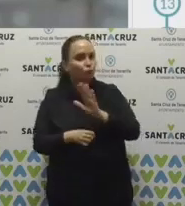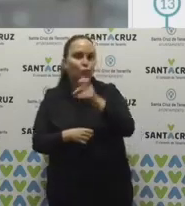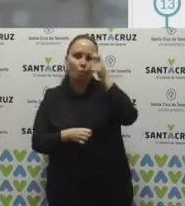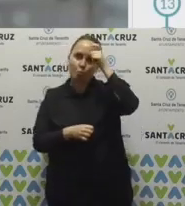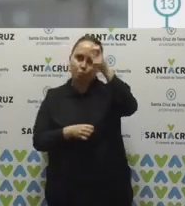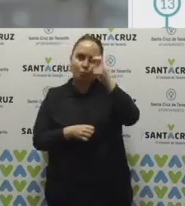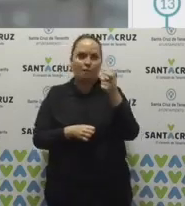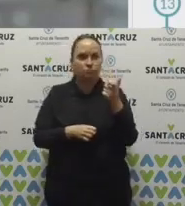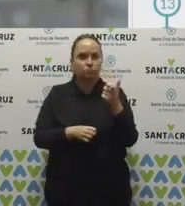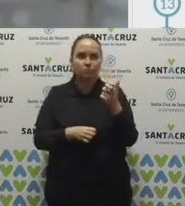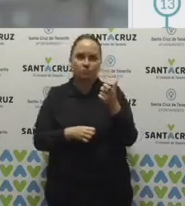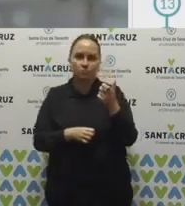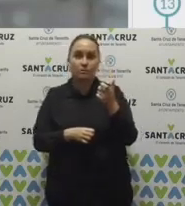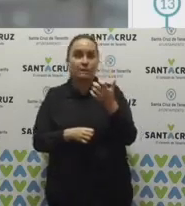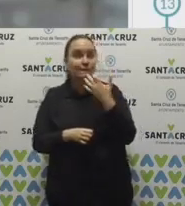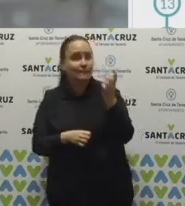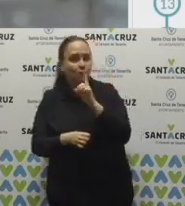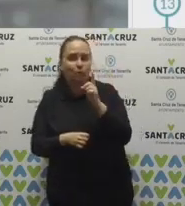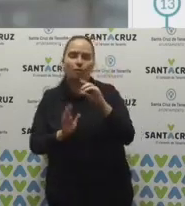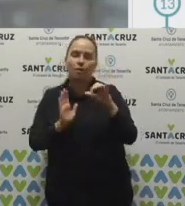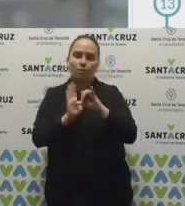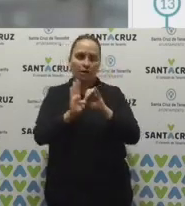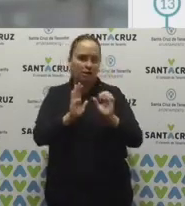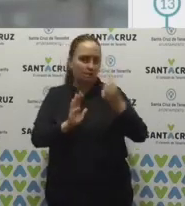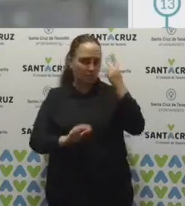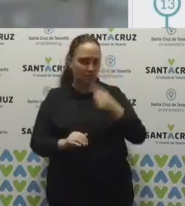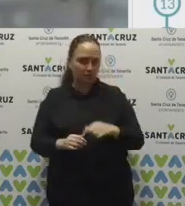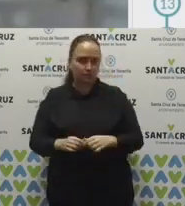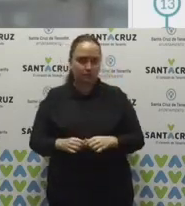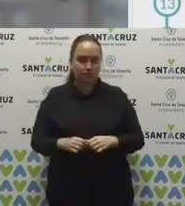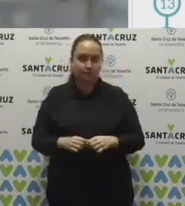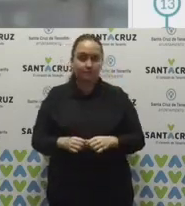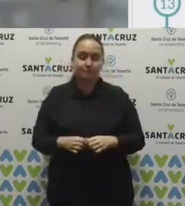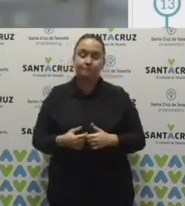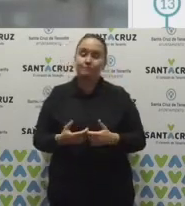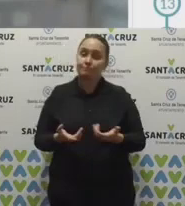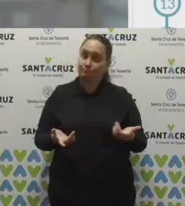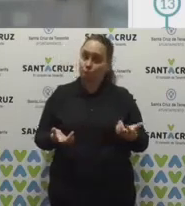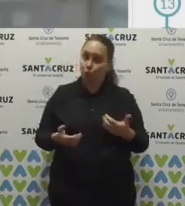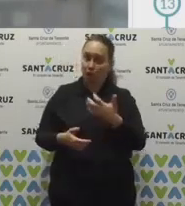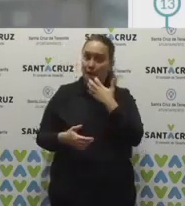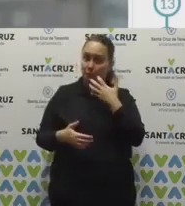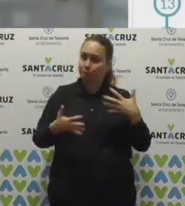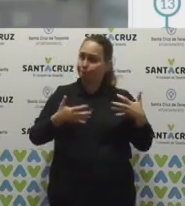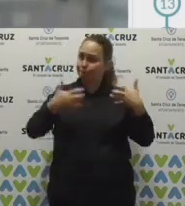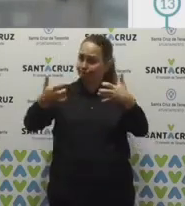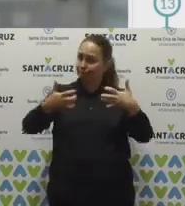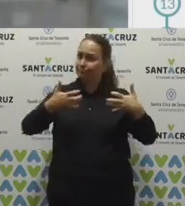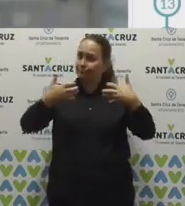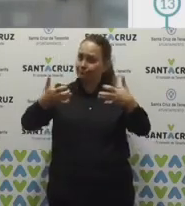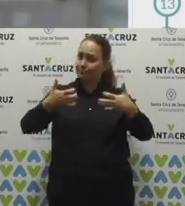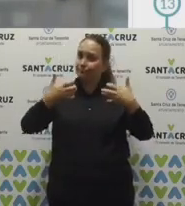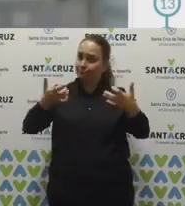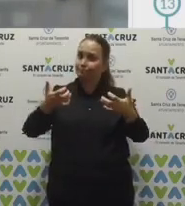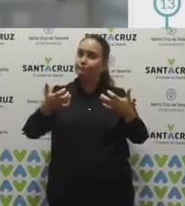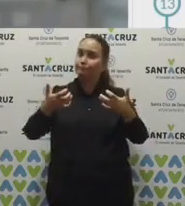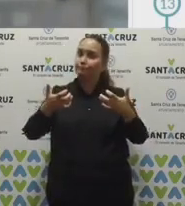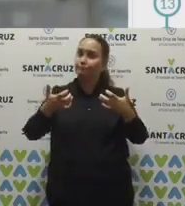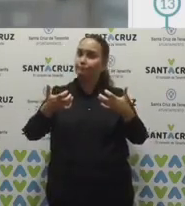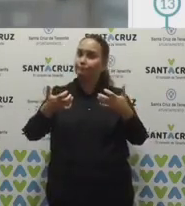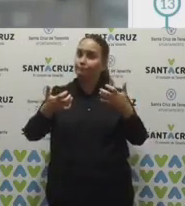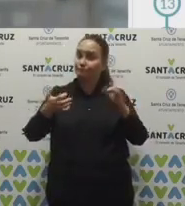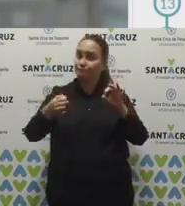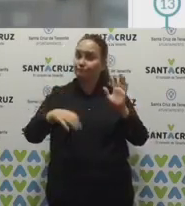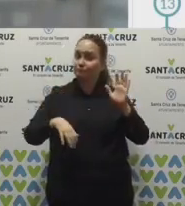si hubiera y si no además el más próximo citó varios ejemplos que se están dando en algunos centros de